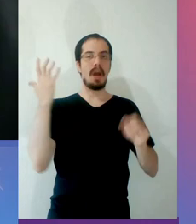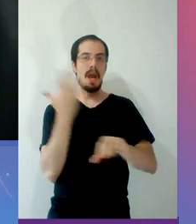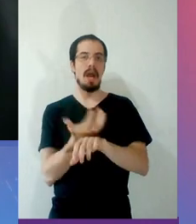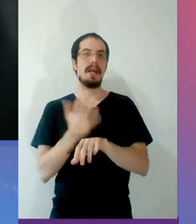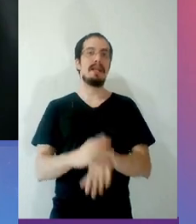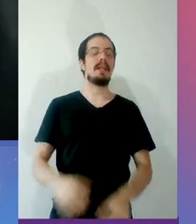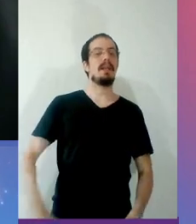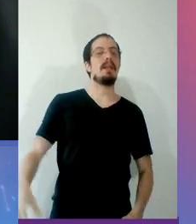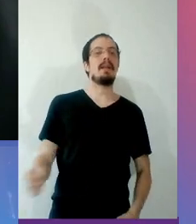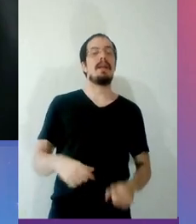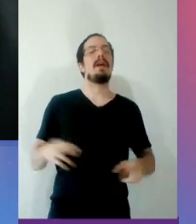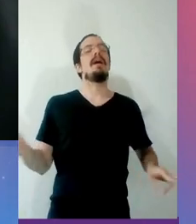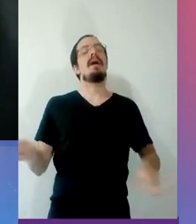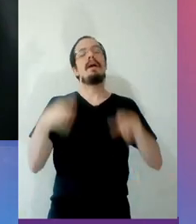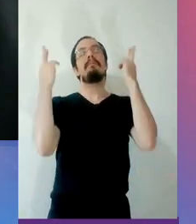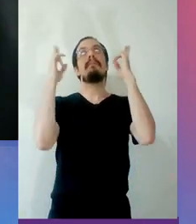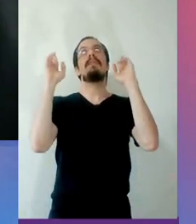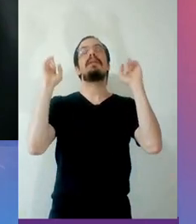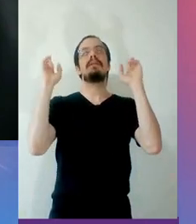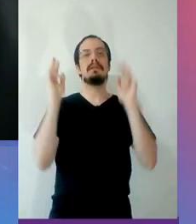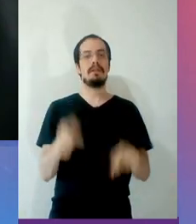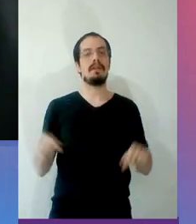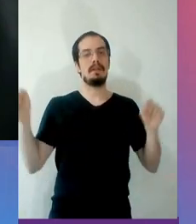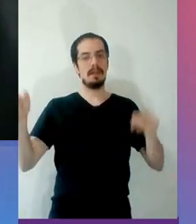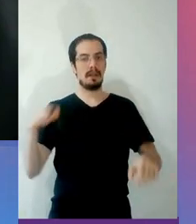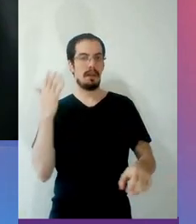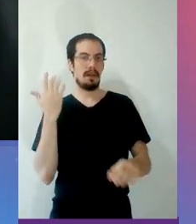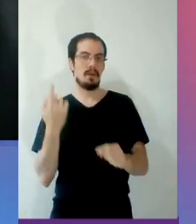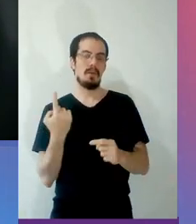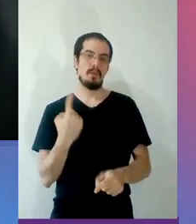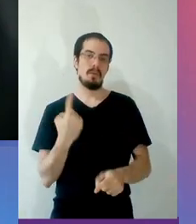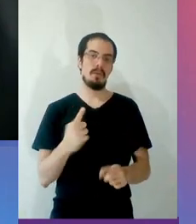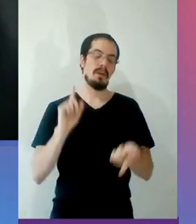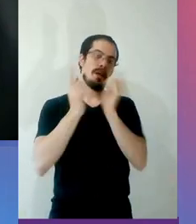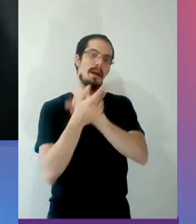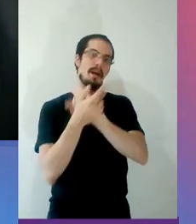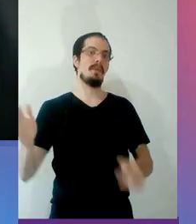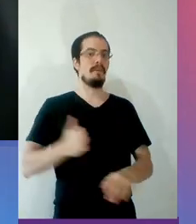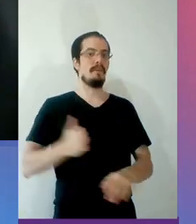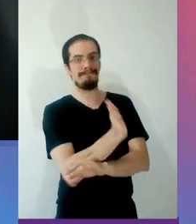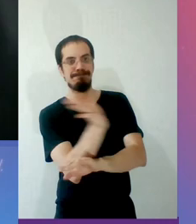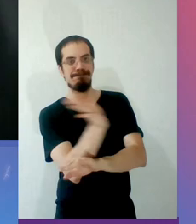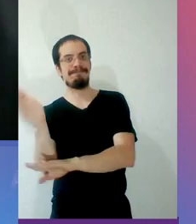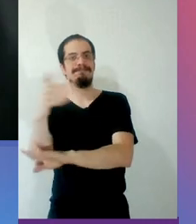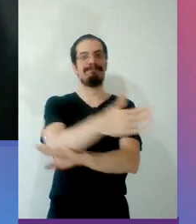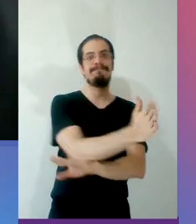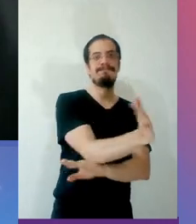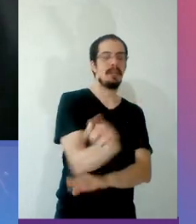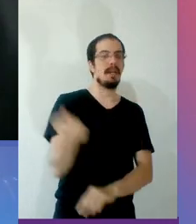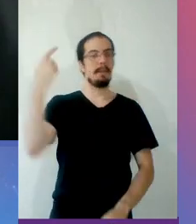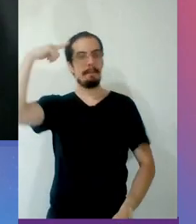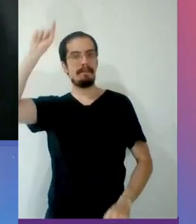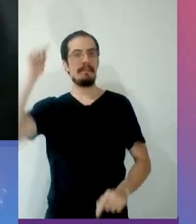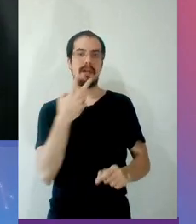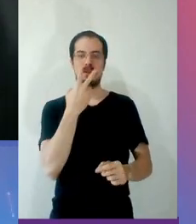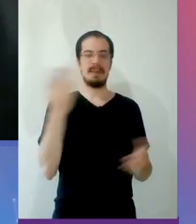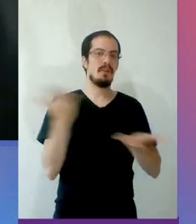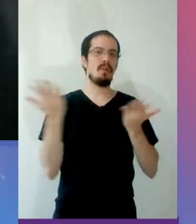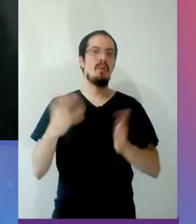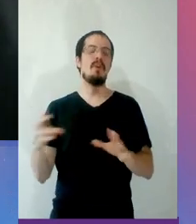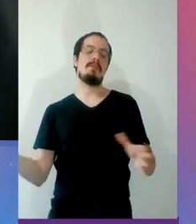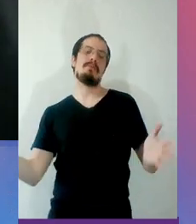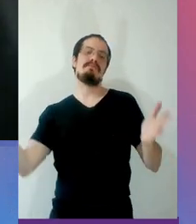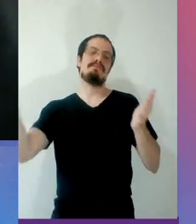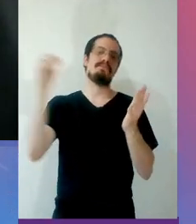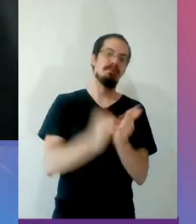¿no es cierto? Haga un cambio de timón en lo que es Chile hoy día, se puede aterrizar en marcos legislativos,